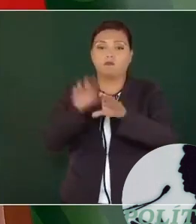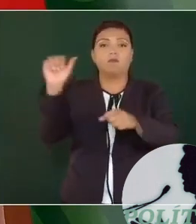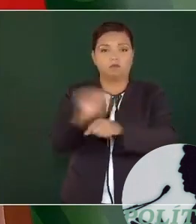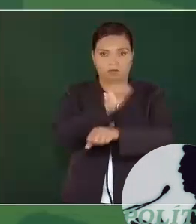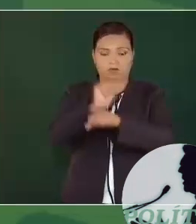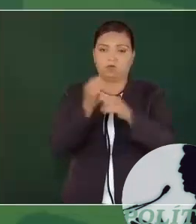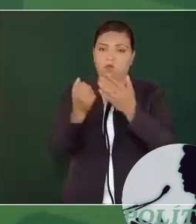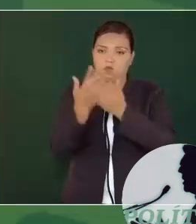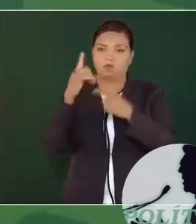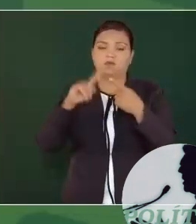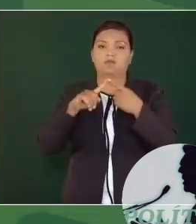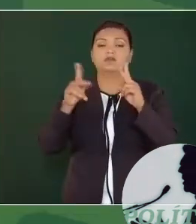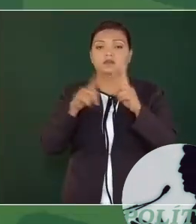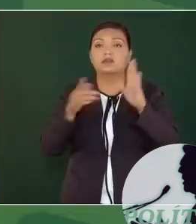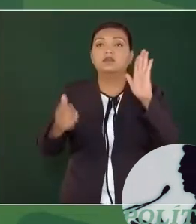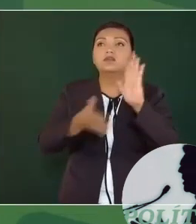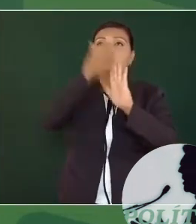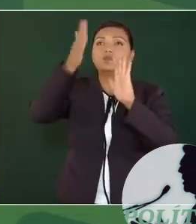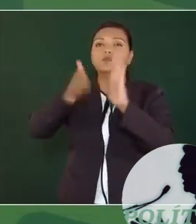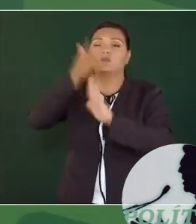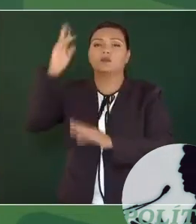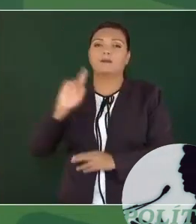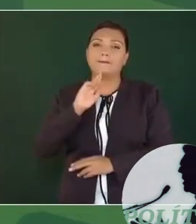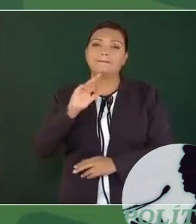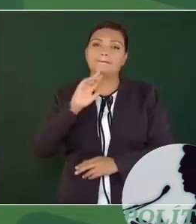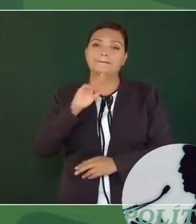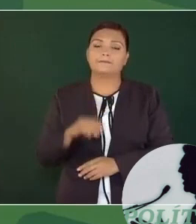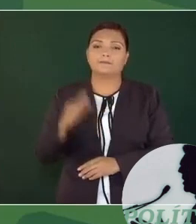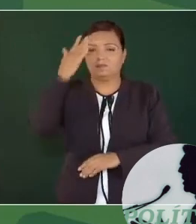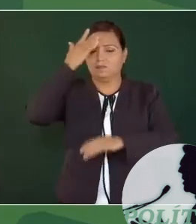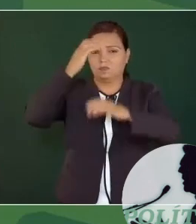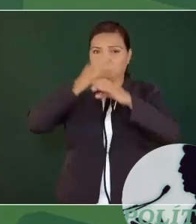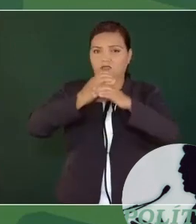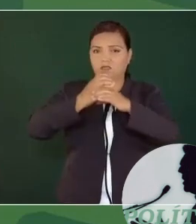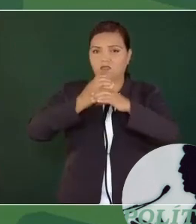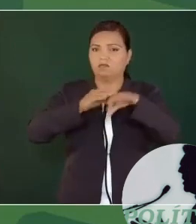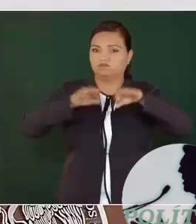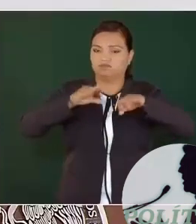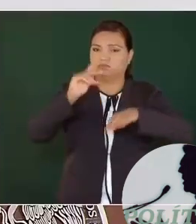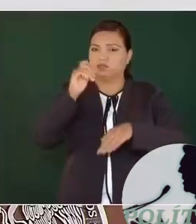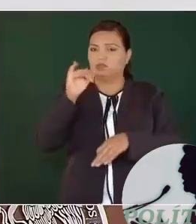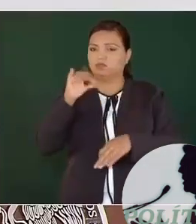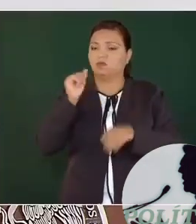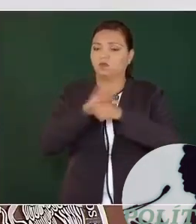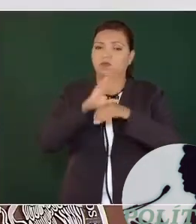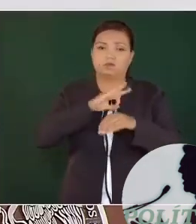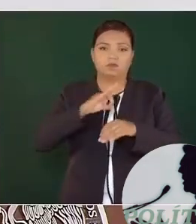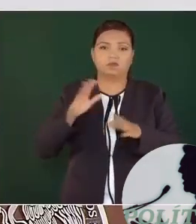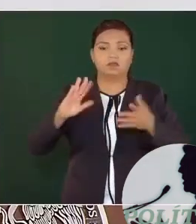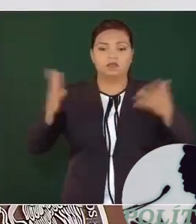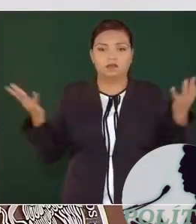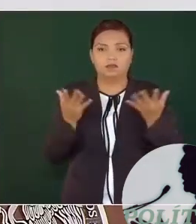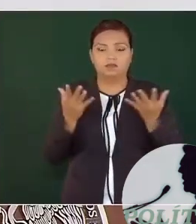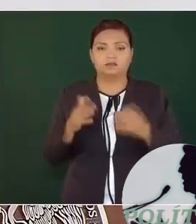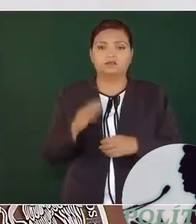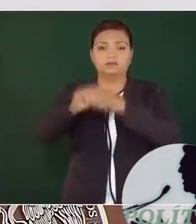vehicular, infraestructura y el mejoramiento de nuestra capacidad operativa, lo que ha originado